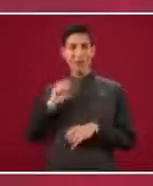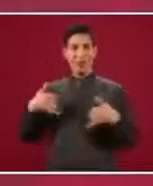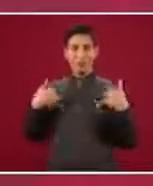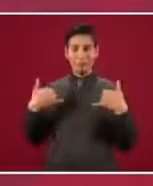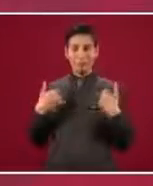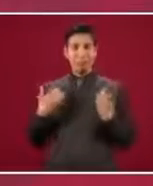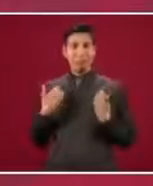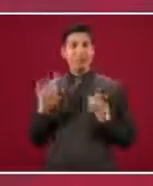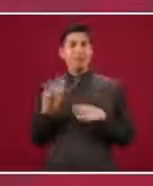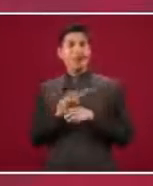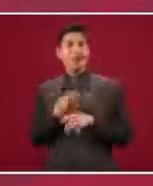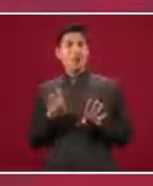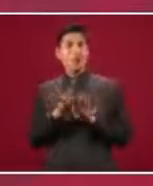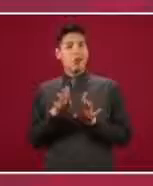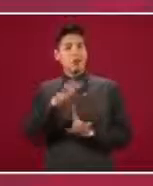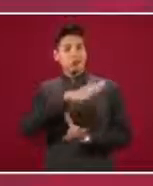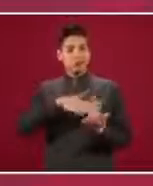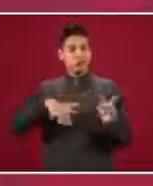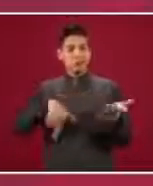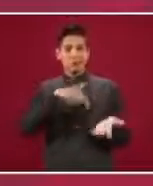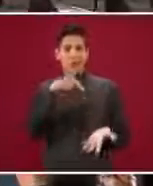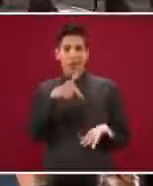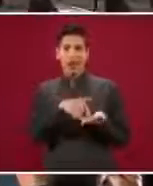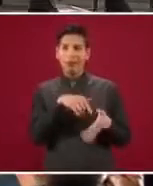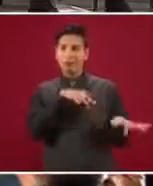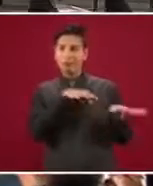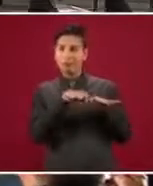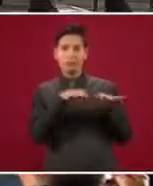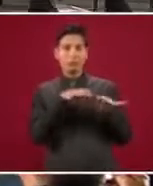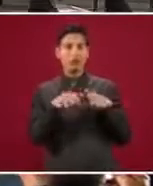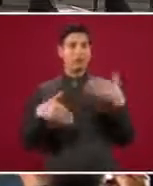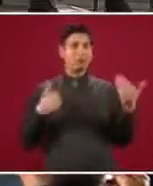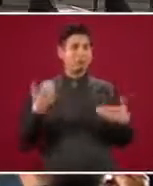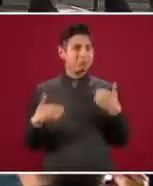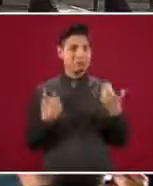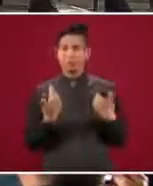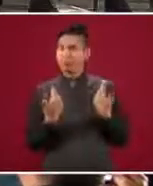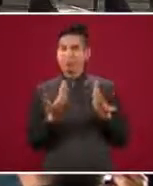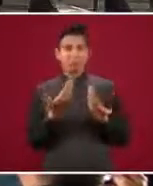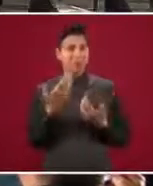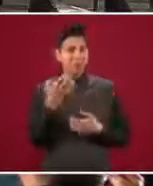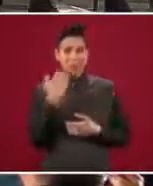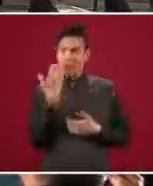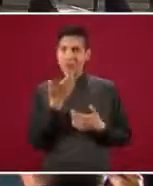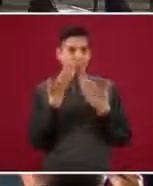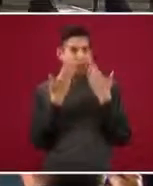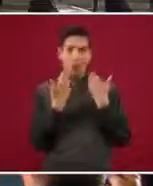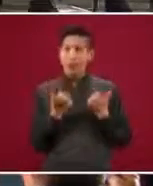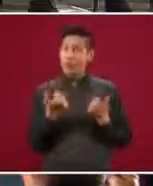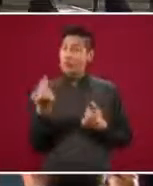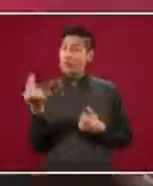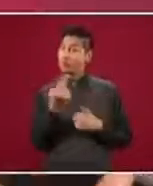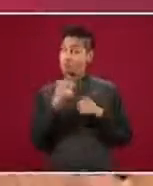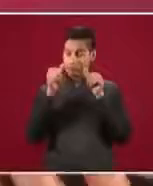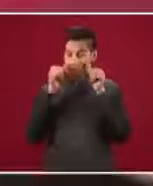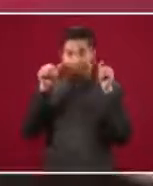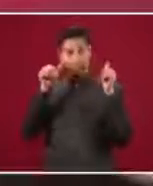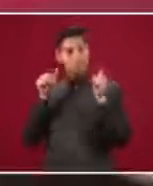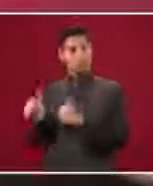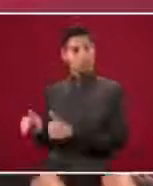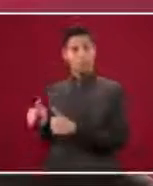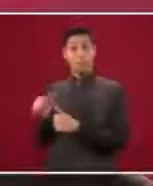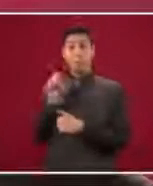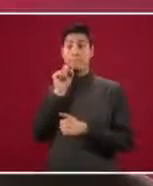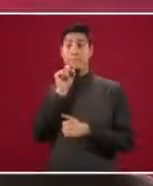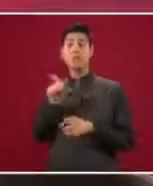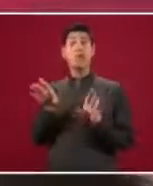de convivencia, de educación, de desarrollo, de empleo. Y tenemos que aumentar esa oferta. Entonces, la parte de atención de